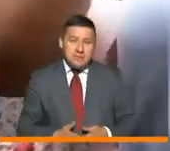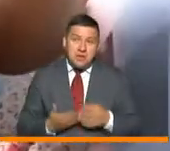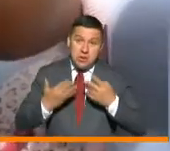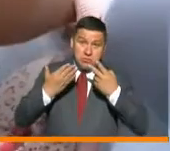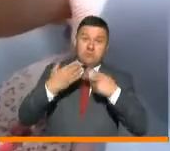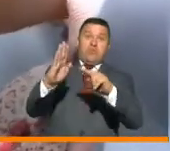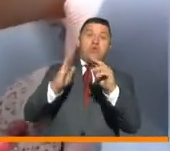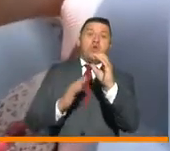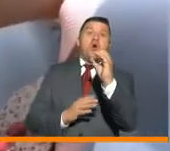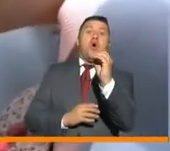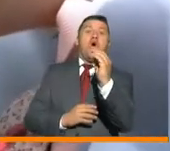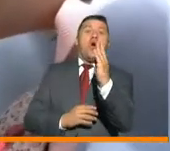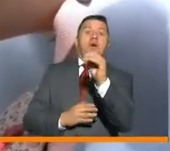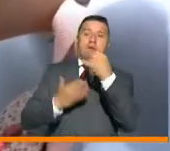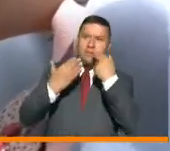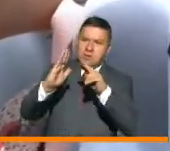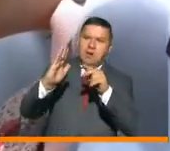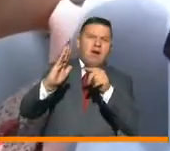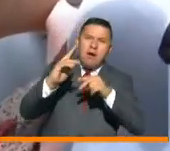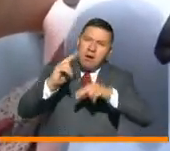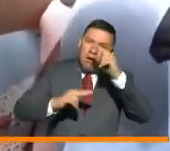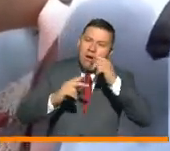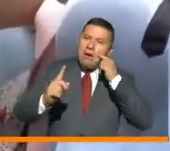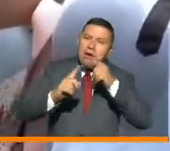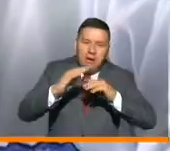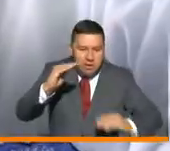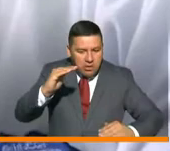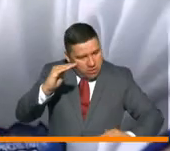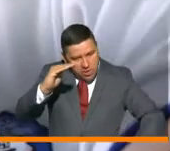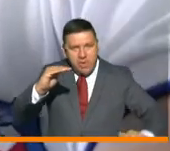Obras que hacen realidad la equidad en la educación.